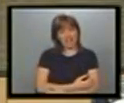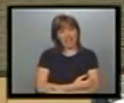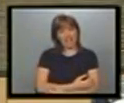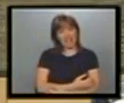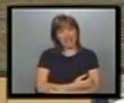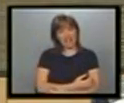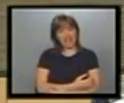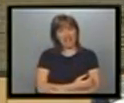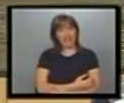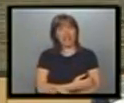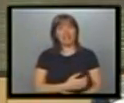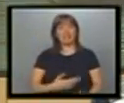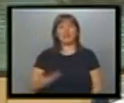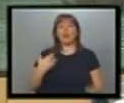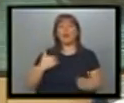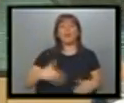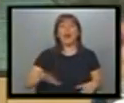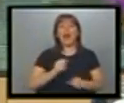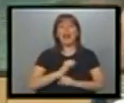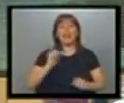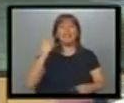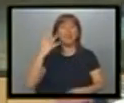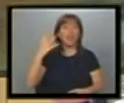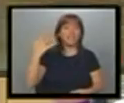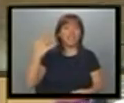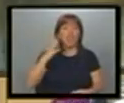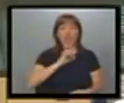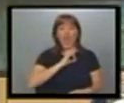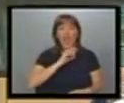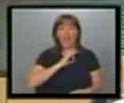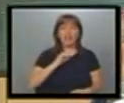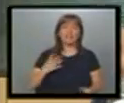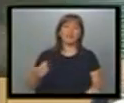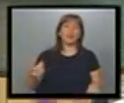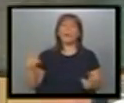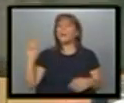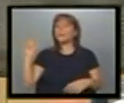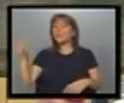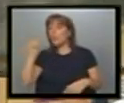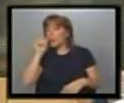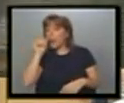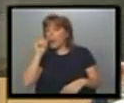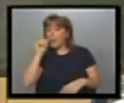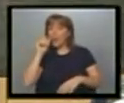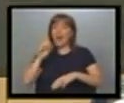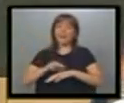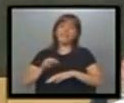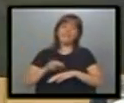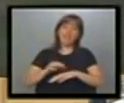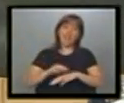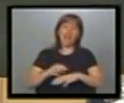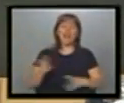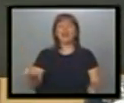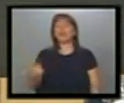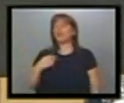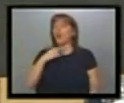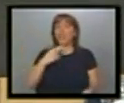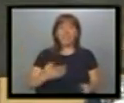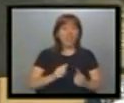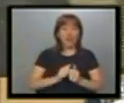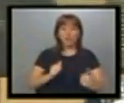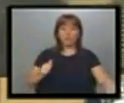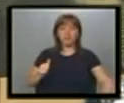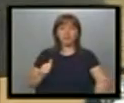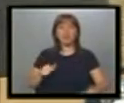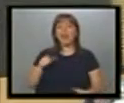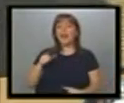de 4 o 5 años. El problema de la enfermedad de su papá, el alejamiento de su hijo, eso hizo que hablara por lo